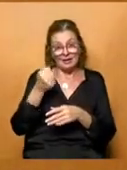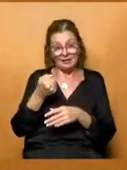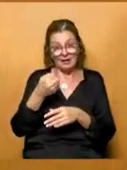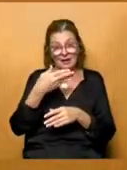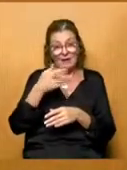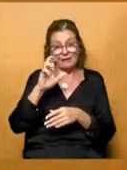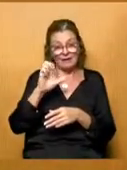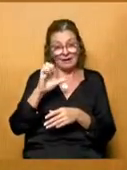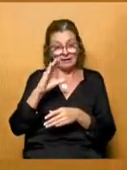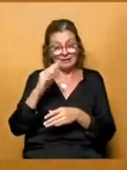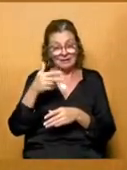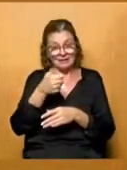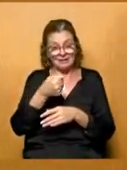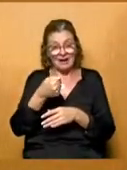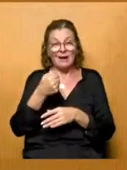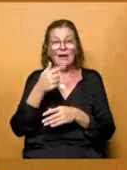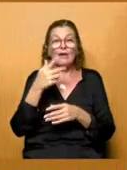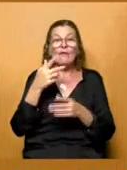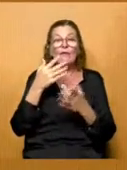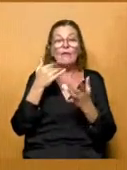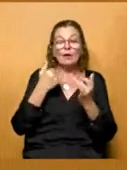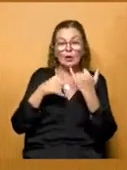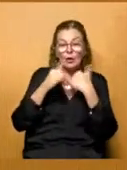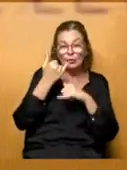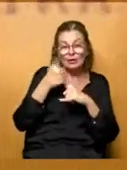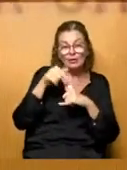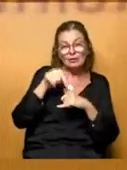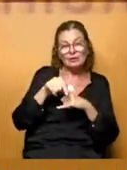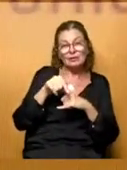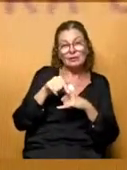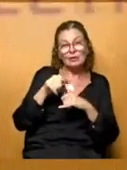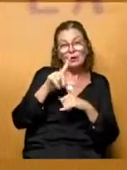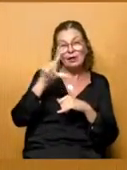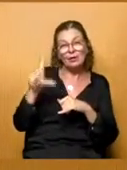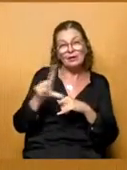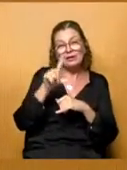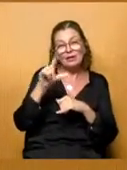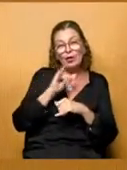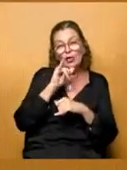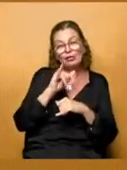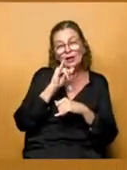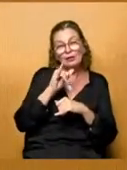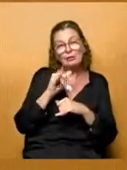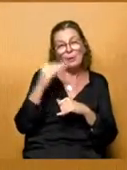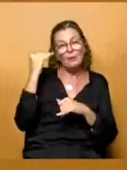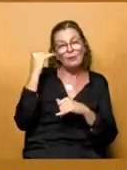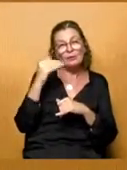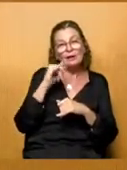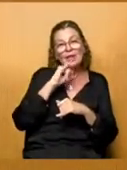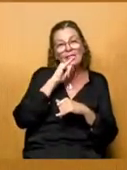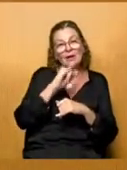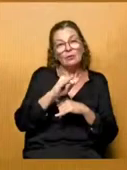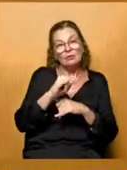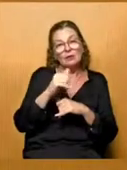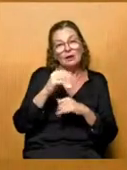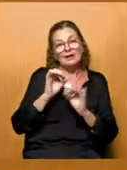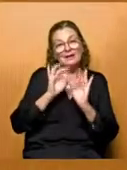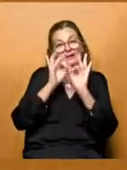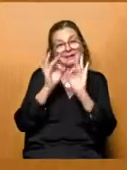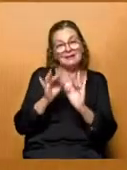contando, informando esto que estaba pasando en los liceos, de docentes que estaban denunciando que estaban